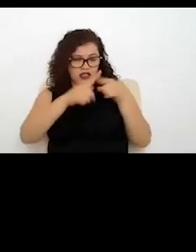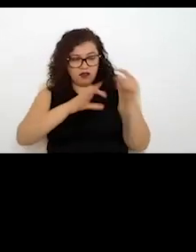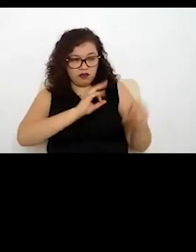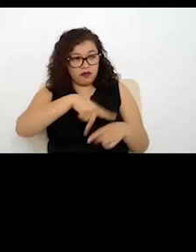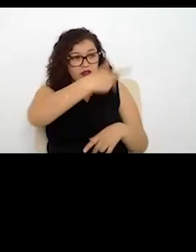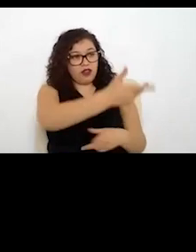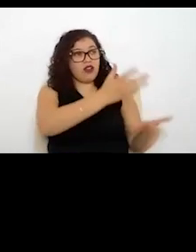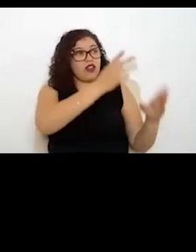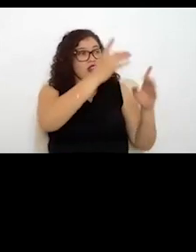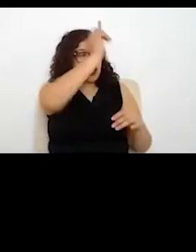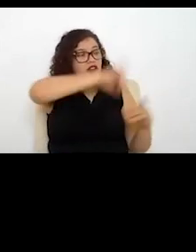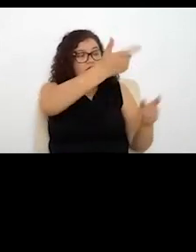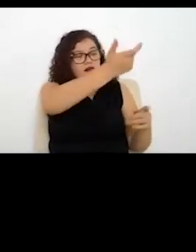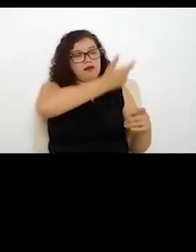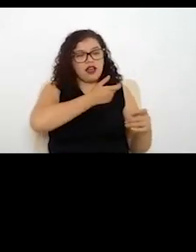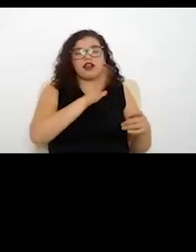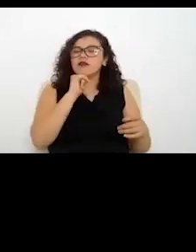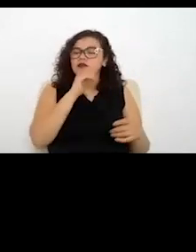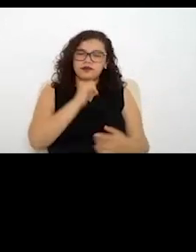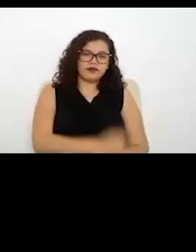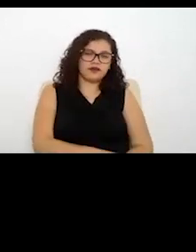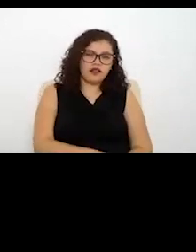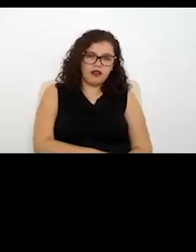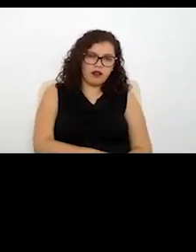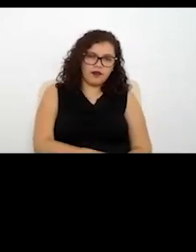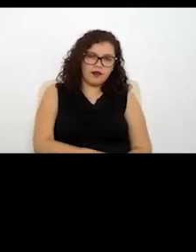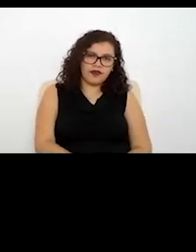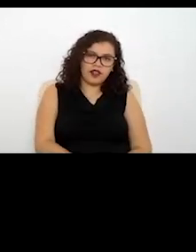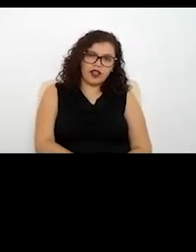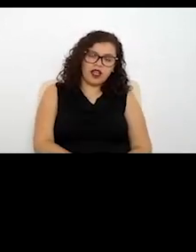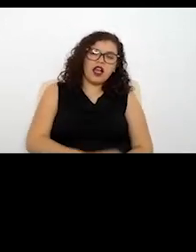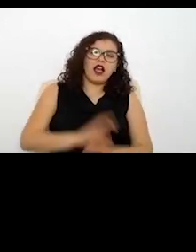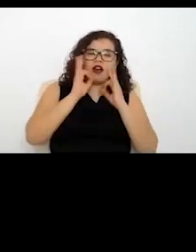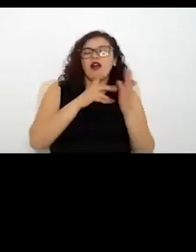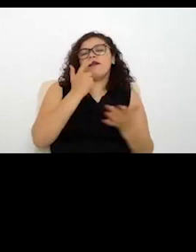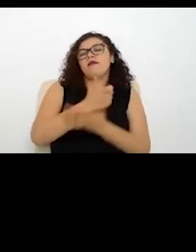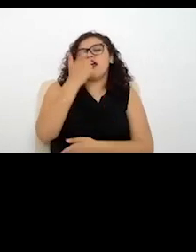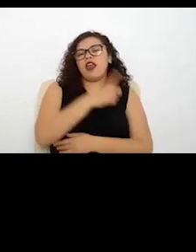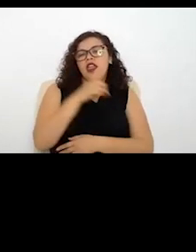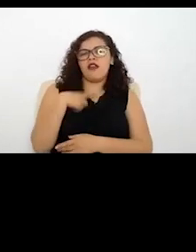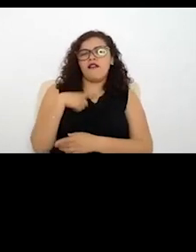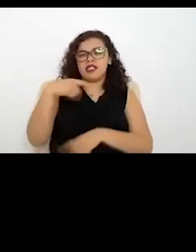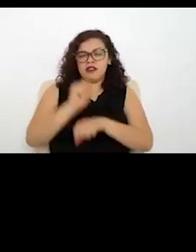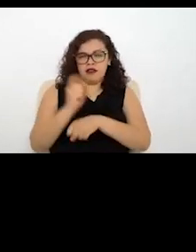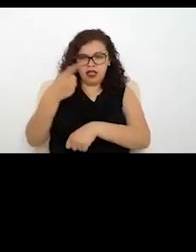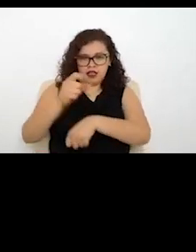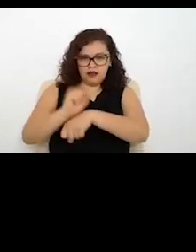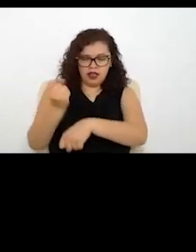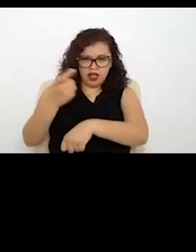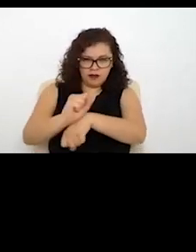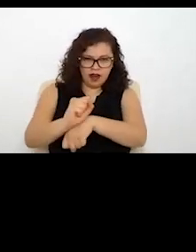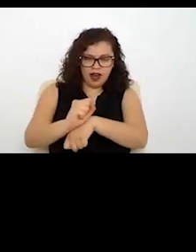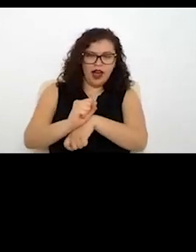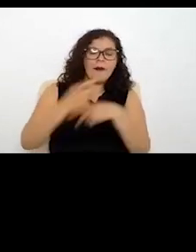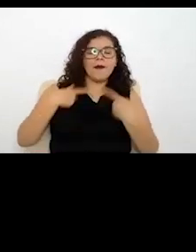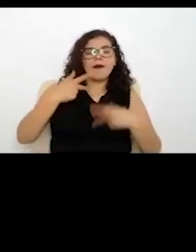salario. Y en la forma de pago, el salario deberá de pagarse de manera semanal para aquellos empleados